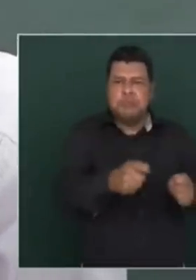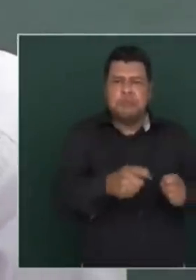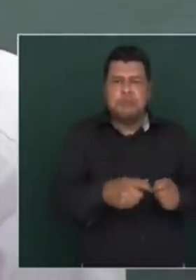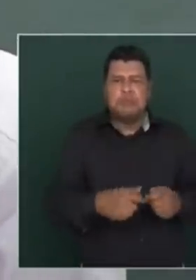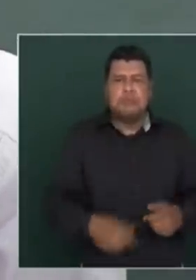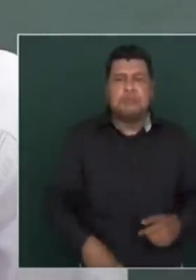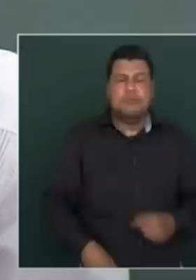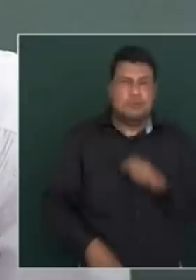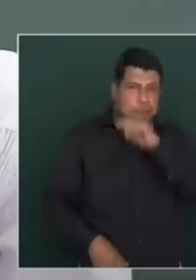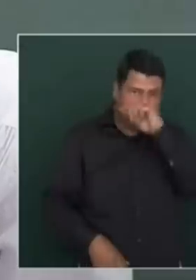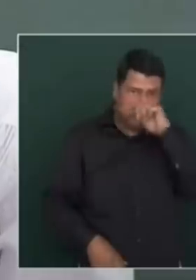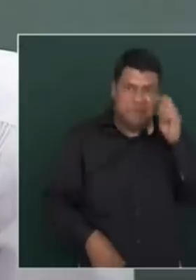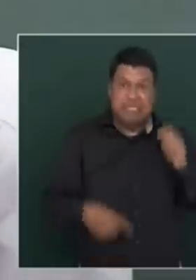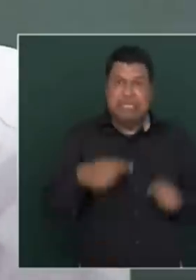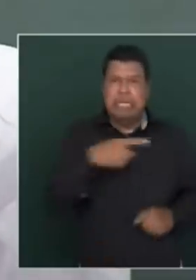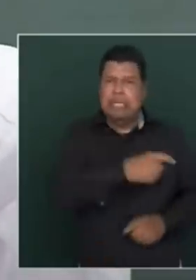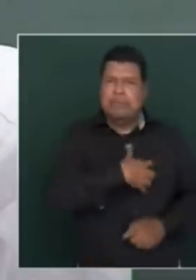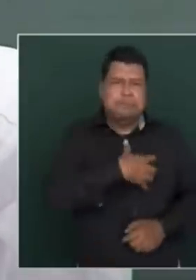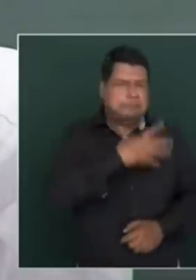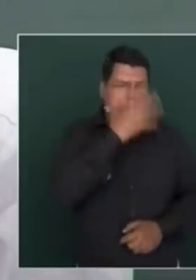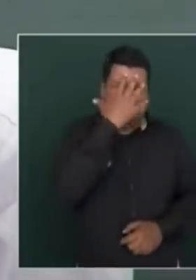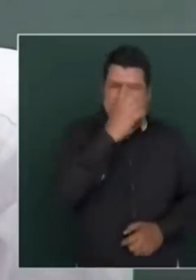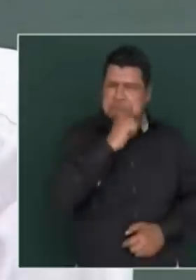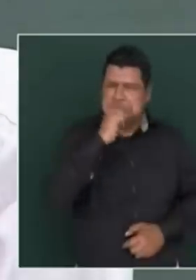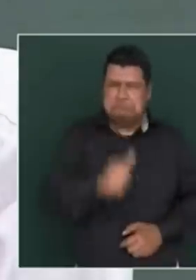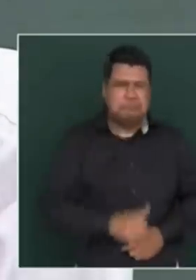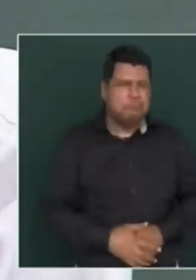y tuvo todavía el descaro